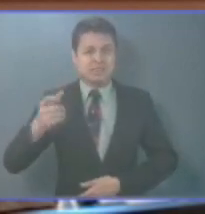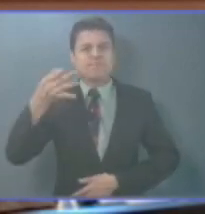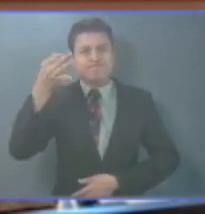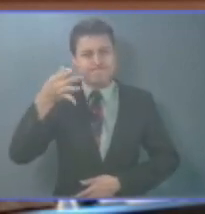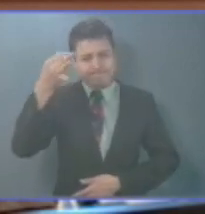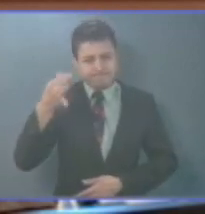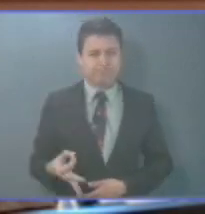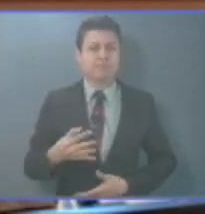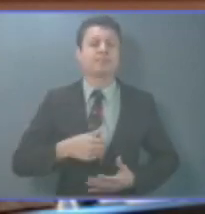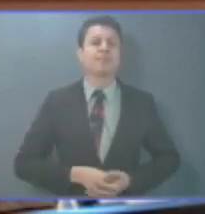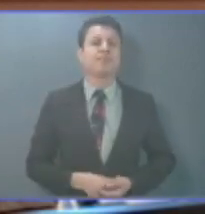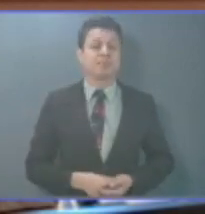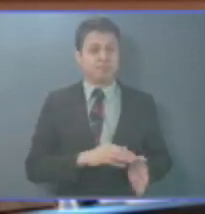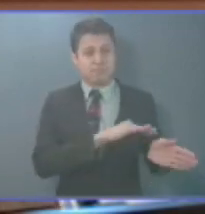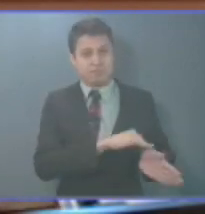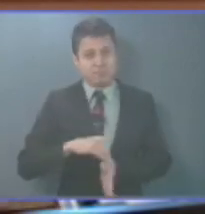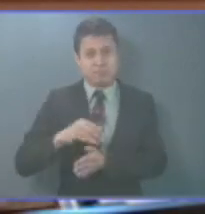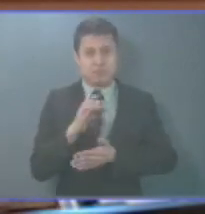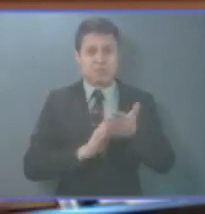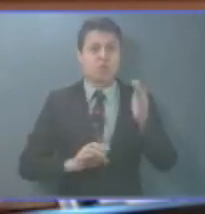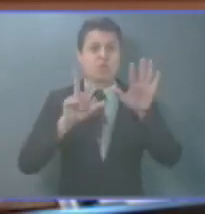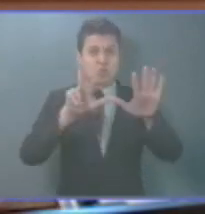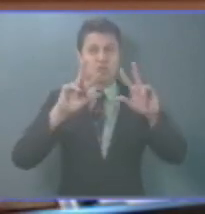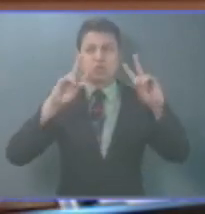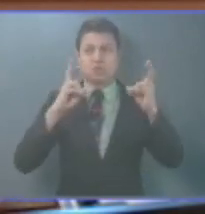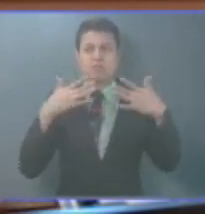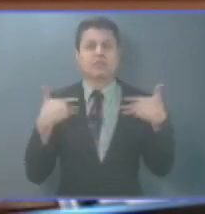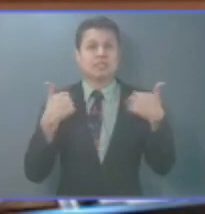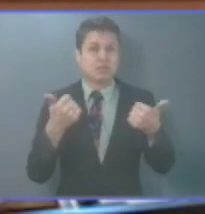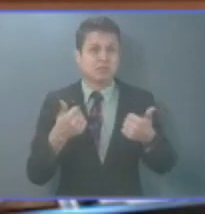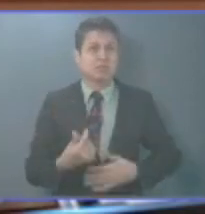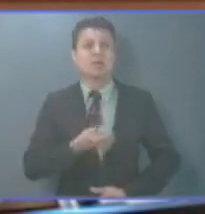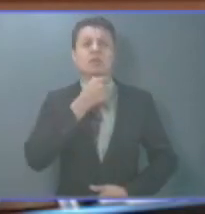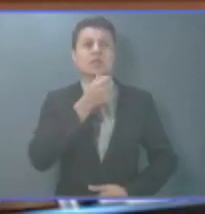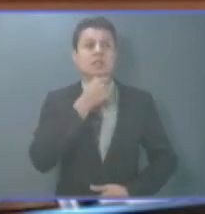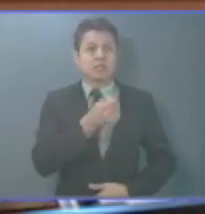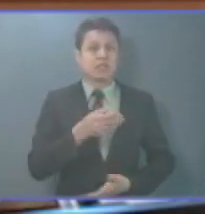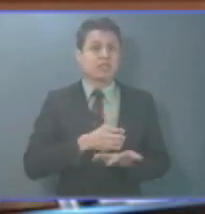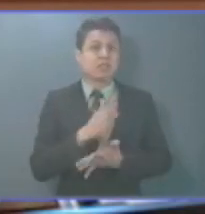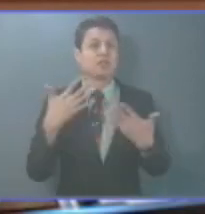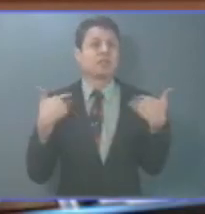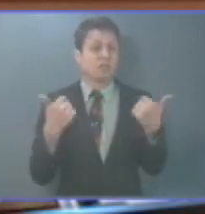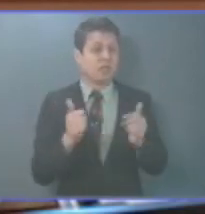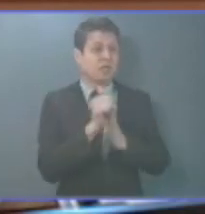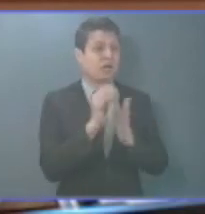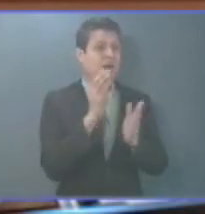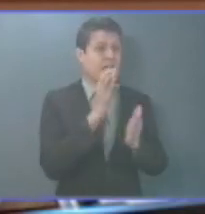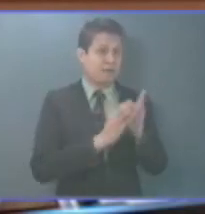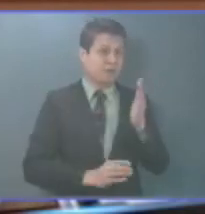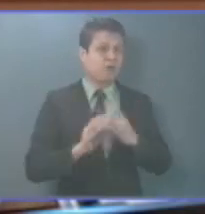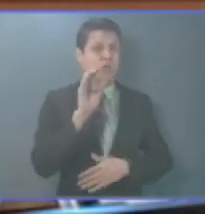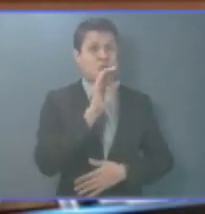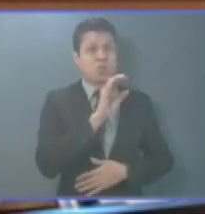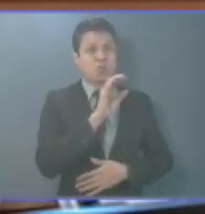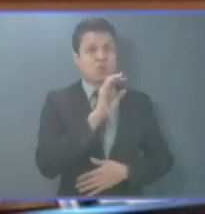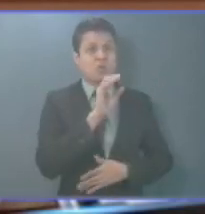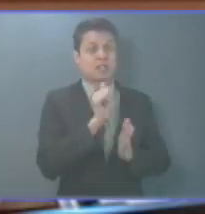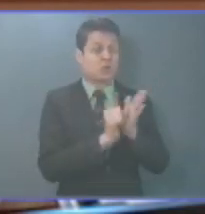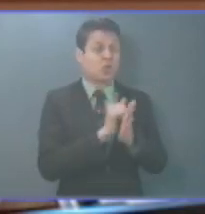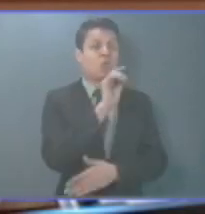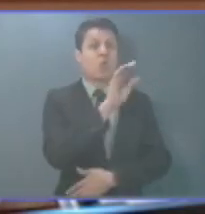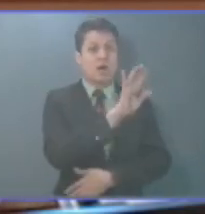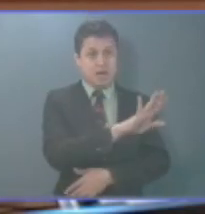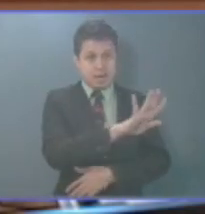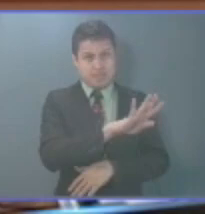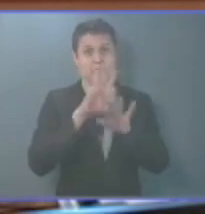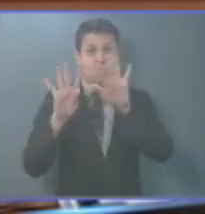calificados. Capítulo 8. Salud. Acceso a la salud. Artículo 49. Se garantizará el